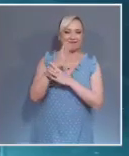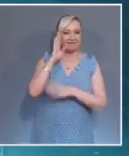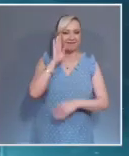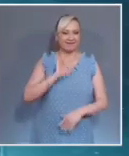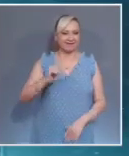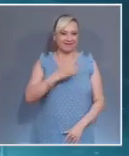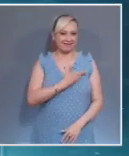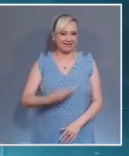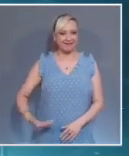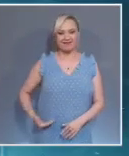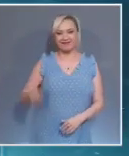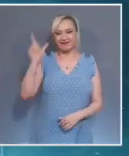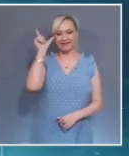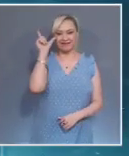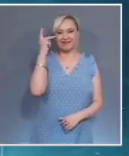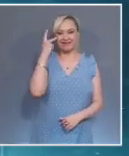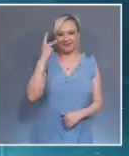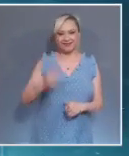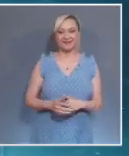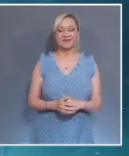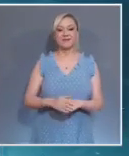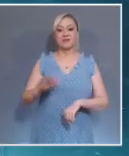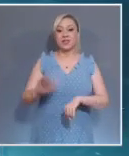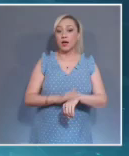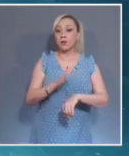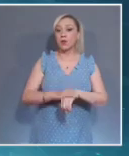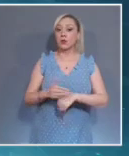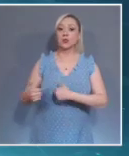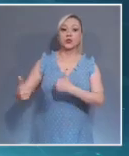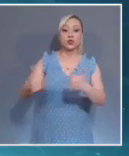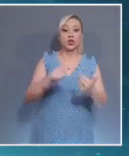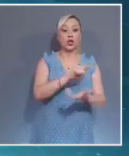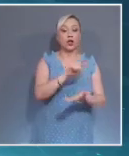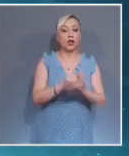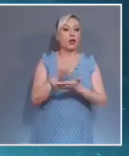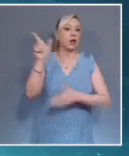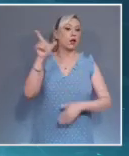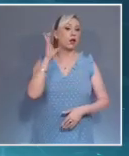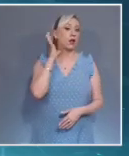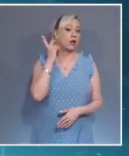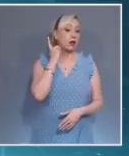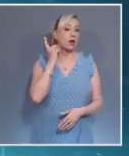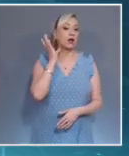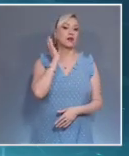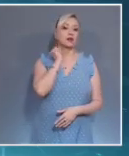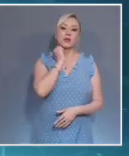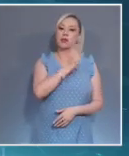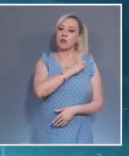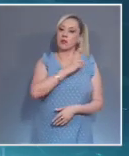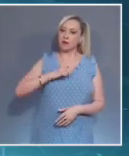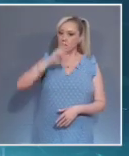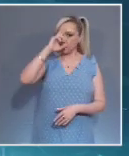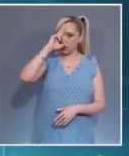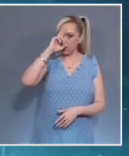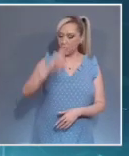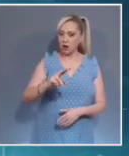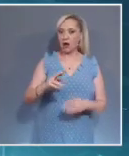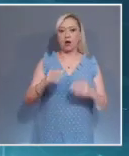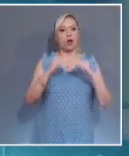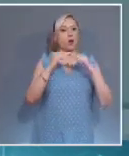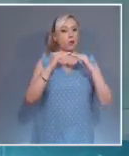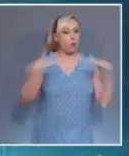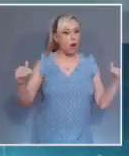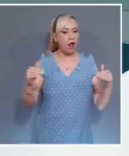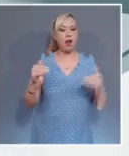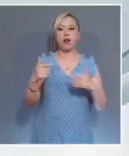En la aprobación de leyes, el Congreso debe respetar el principio de legalidad y los derechos de las minorías parlamentarias, establece la Corte.